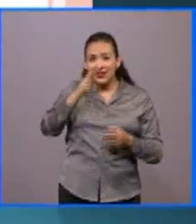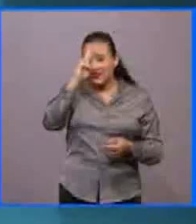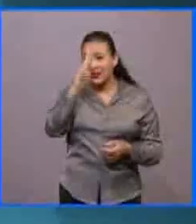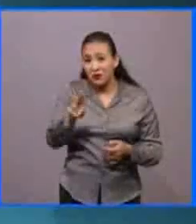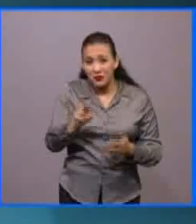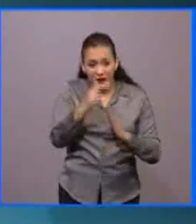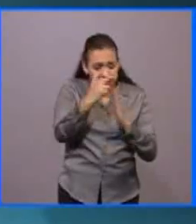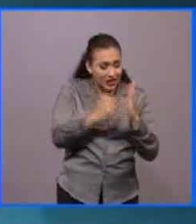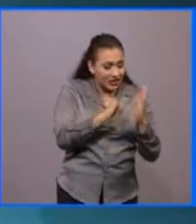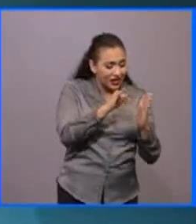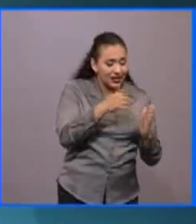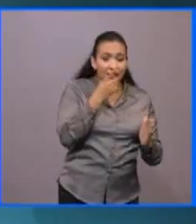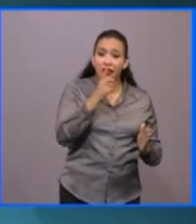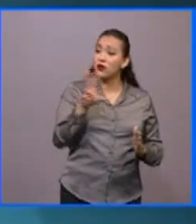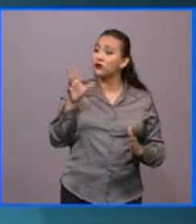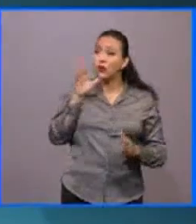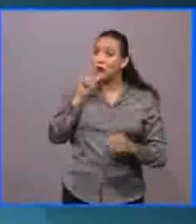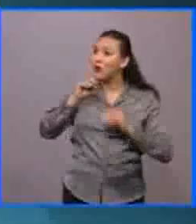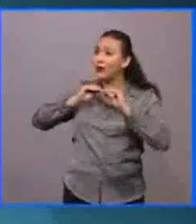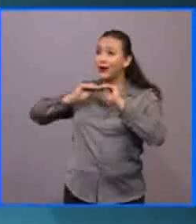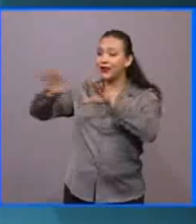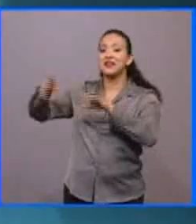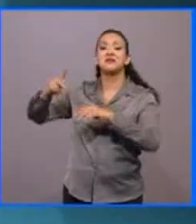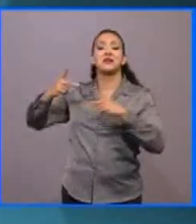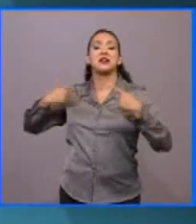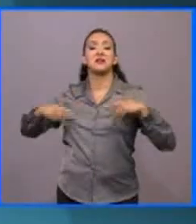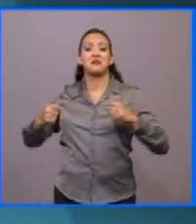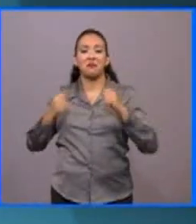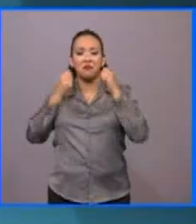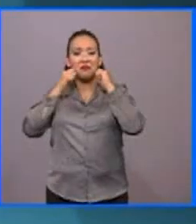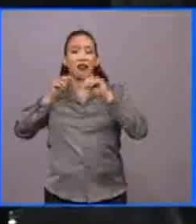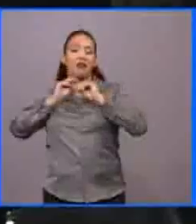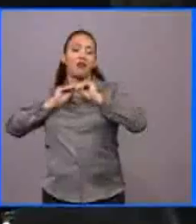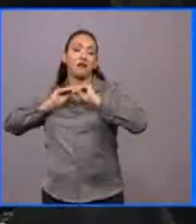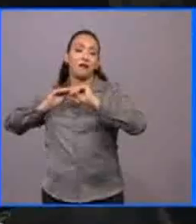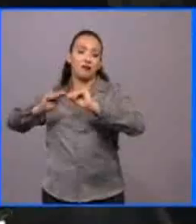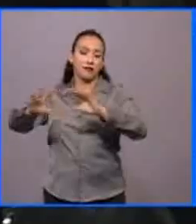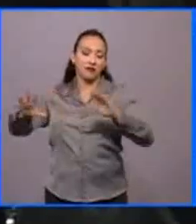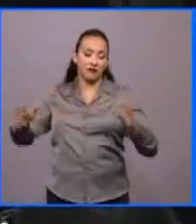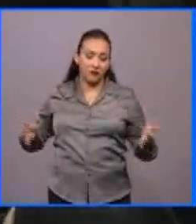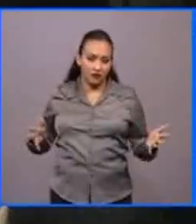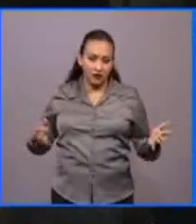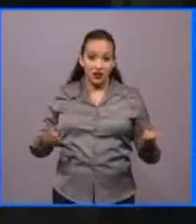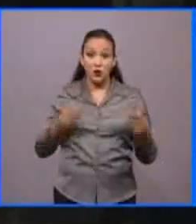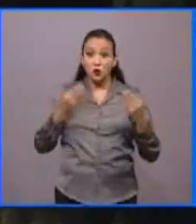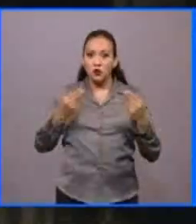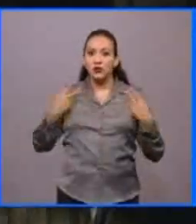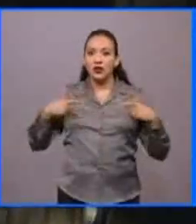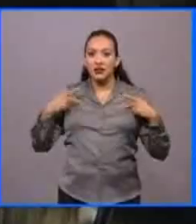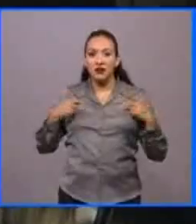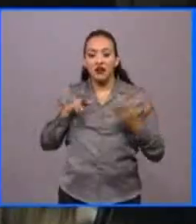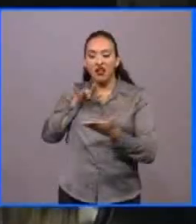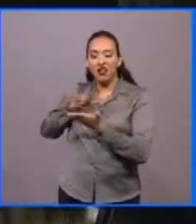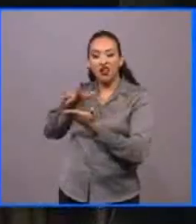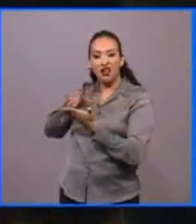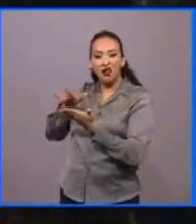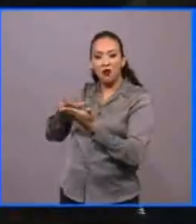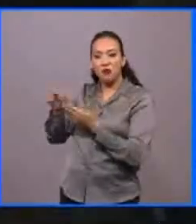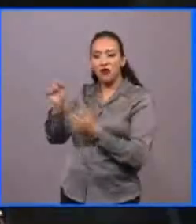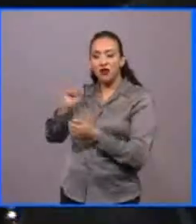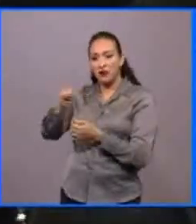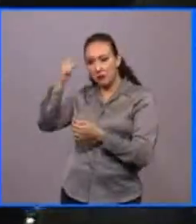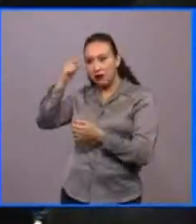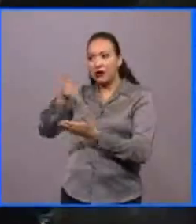prohibidos y, si bien no deben sostenerse en estructuras partidistas, cuentan con un conjunto de personas que les provee ayuda profesional